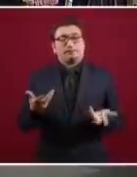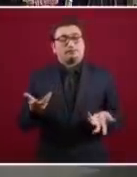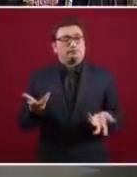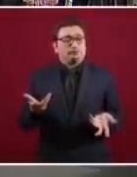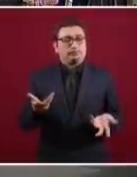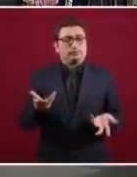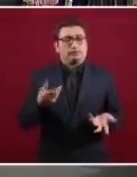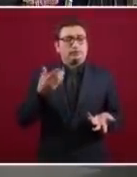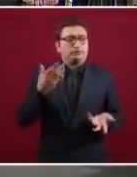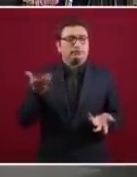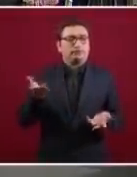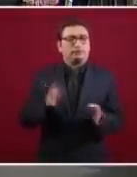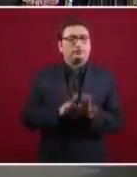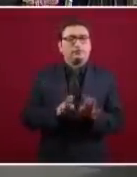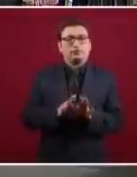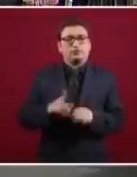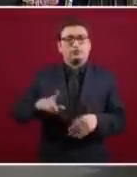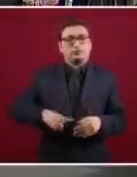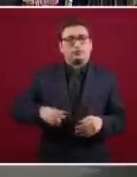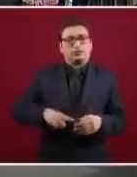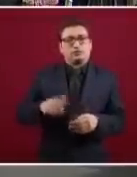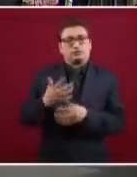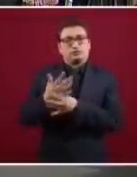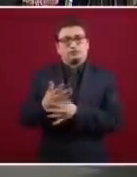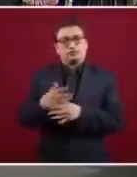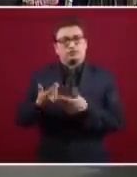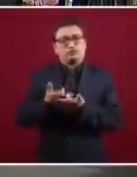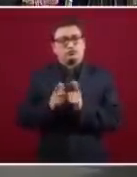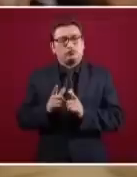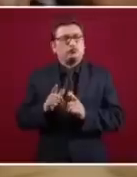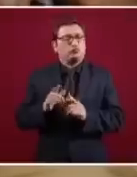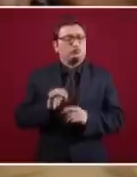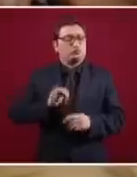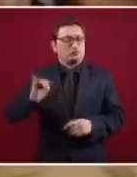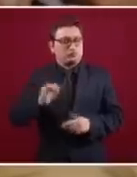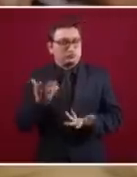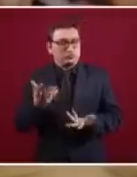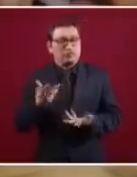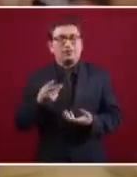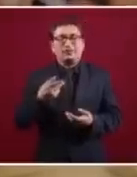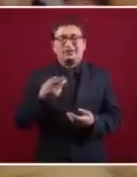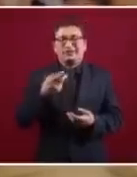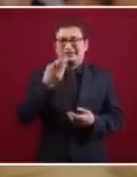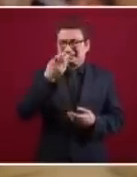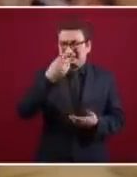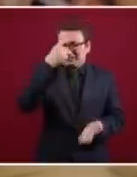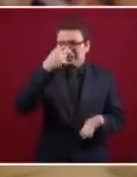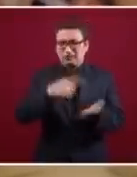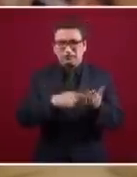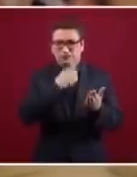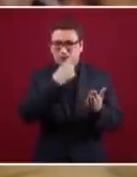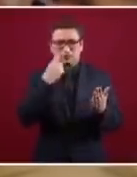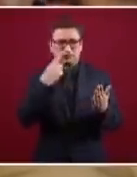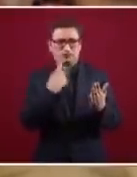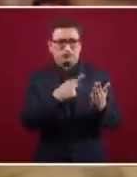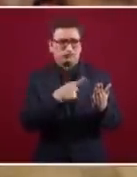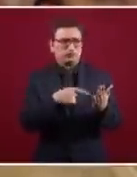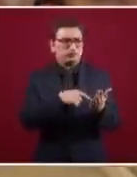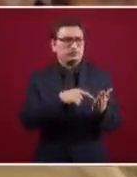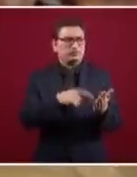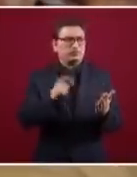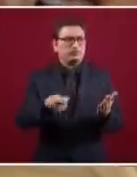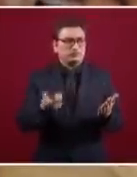emana de y se identifica con la izquierda no le parece delicado más allá solamente de una mención